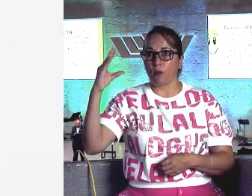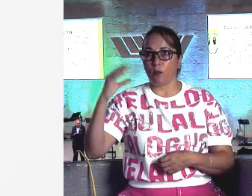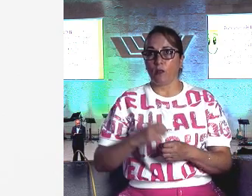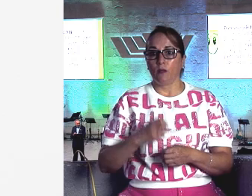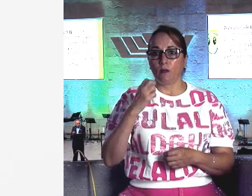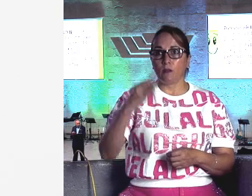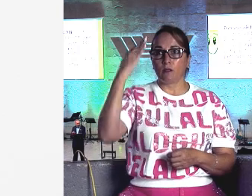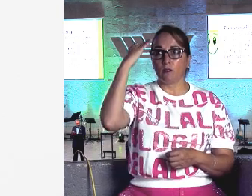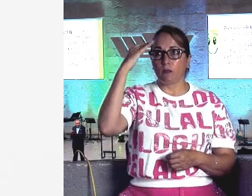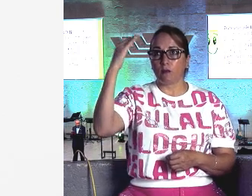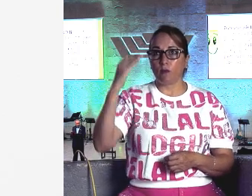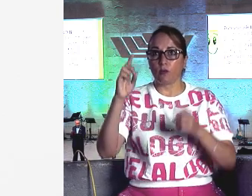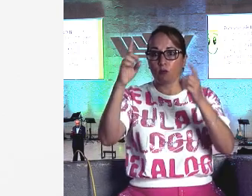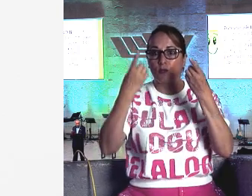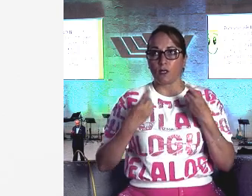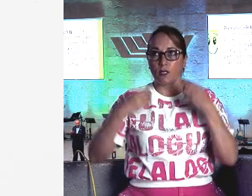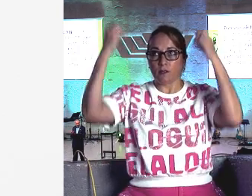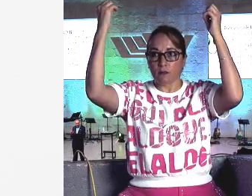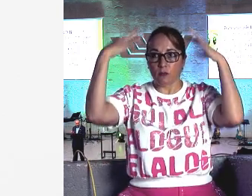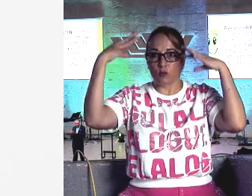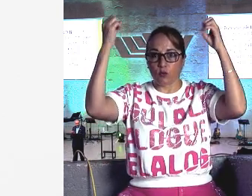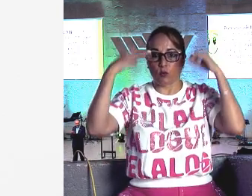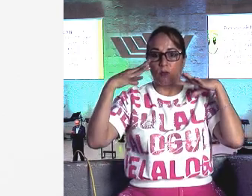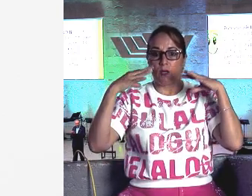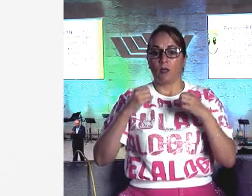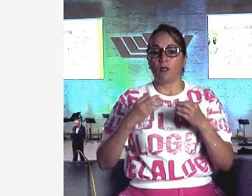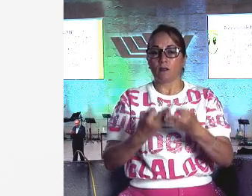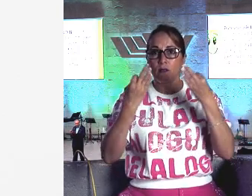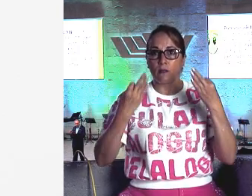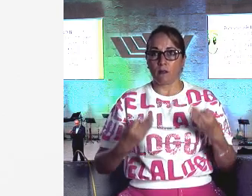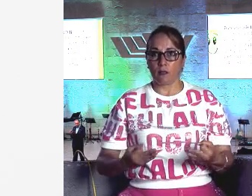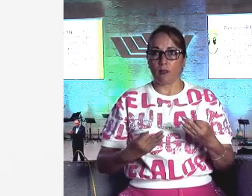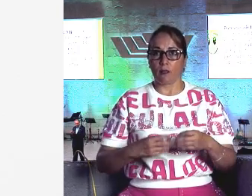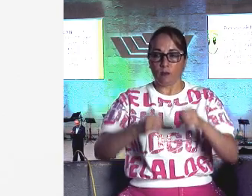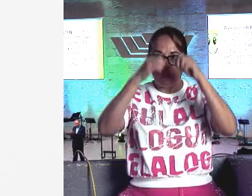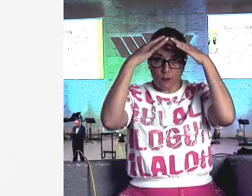te enviará la lluvia a tu tierra y bendecirá